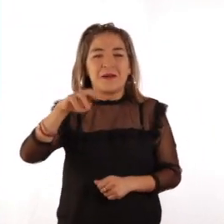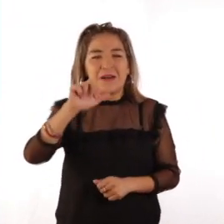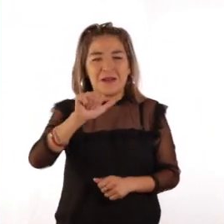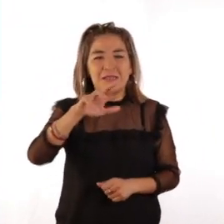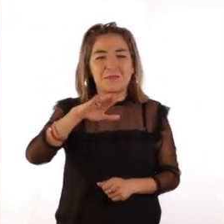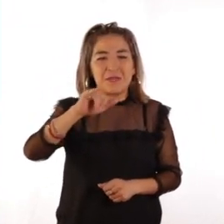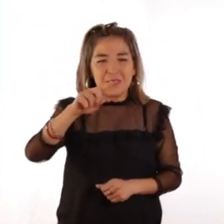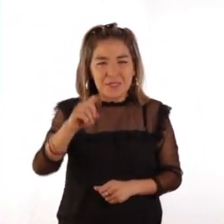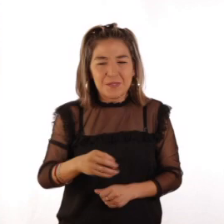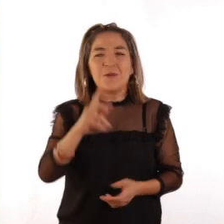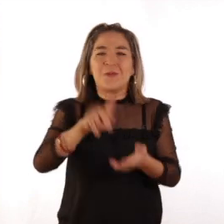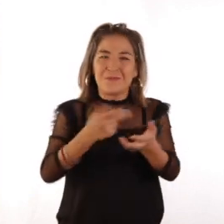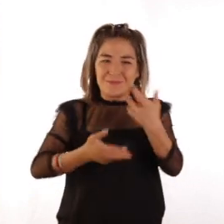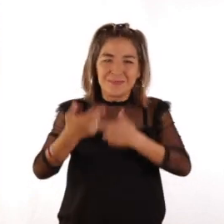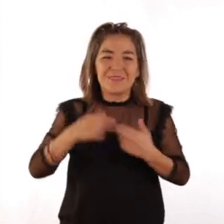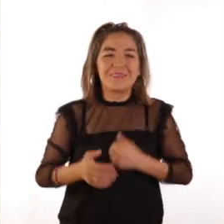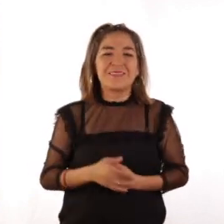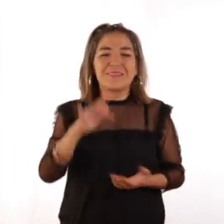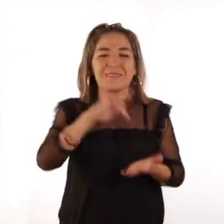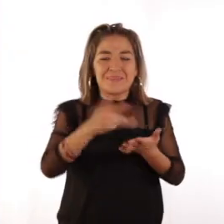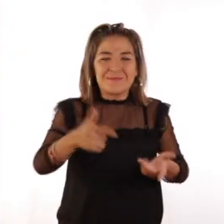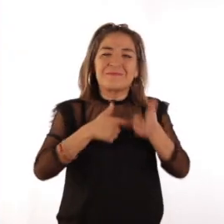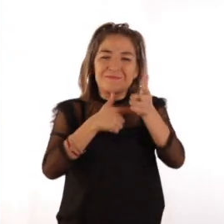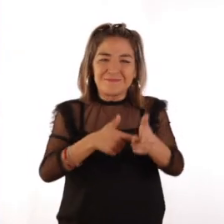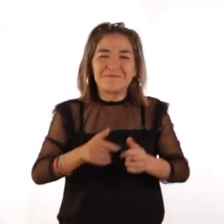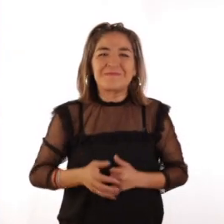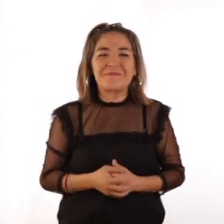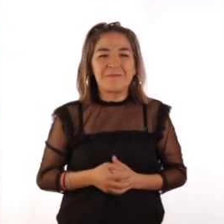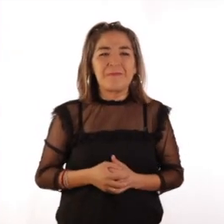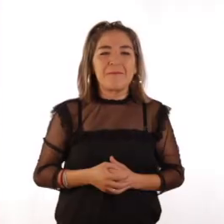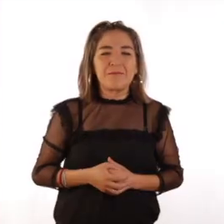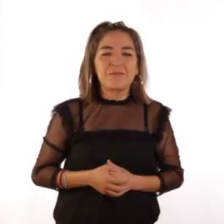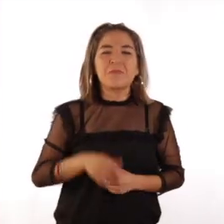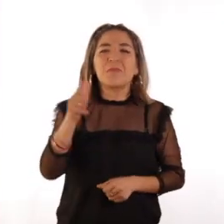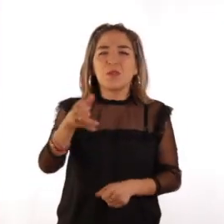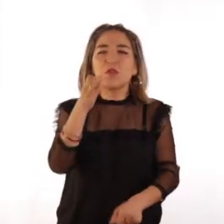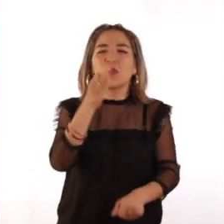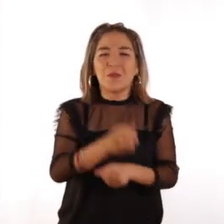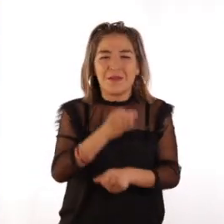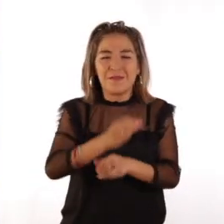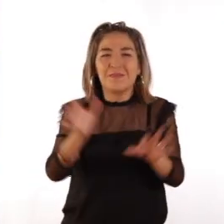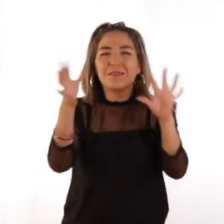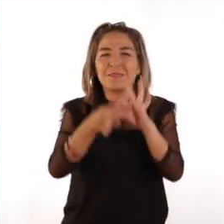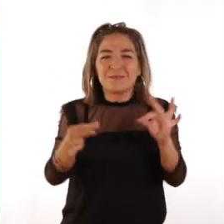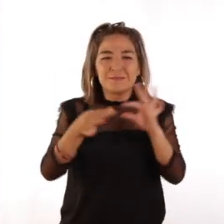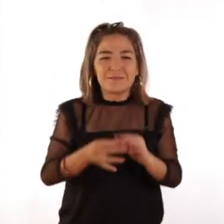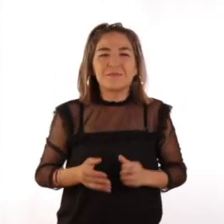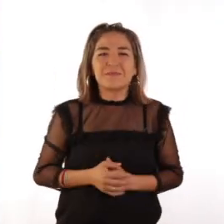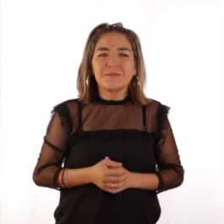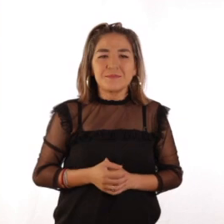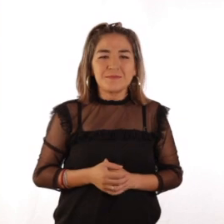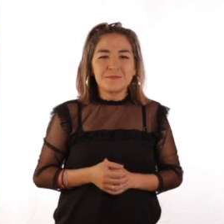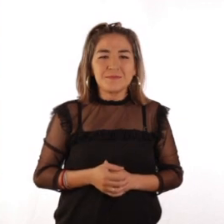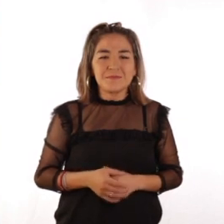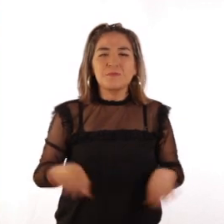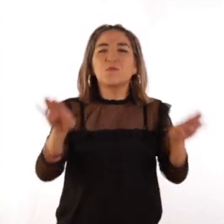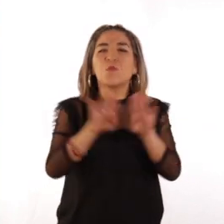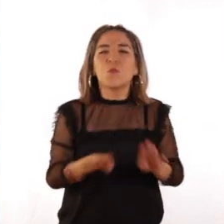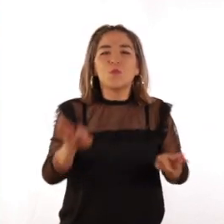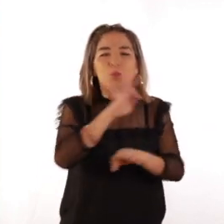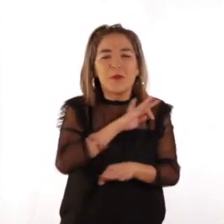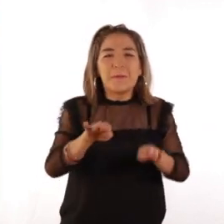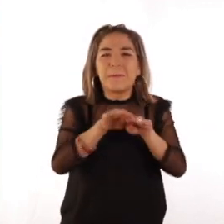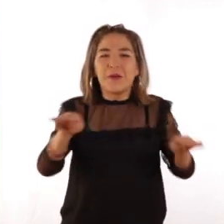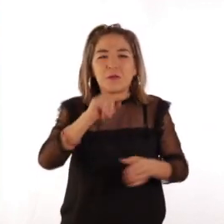de León Loza. Armando, bienvenido de regreso. Gracias, seguimos aquí. Seguimos aquí. En la sección anterior hablábamos un poco de